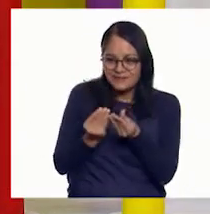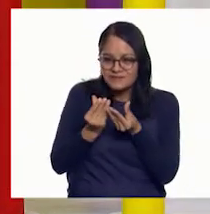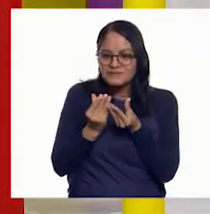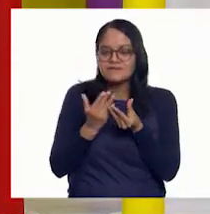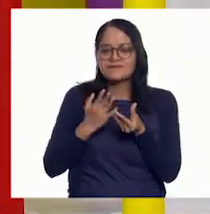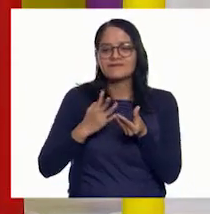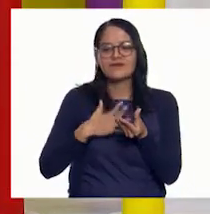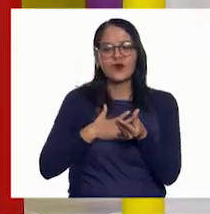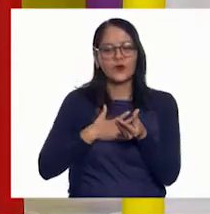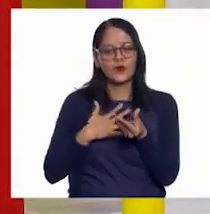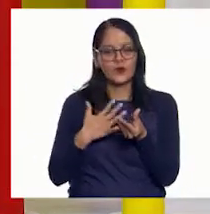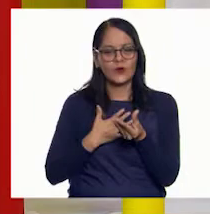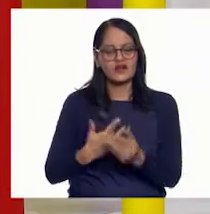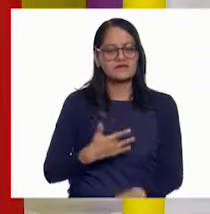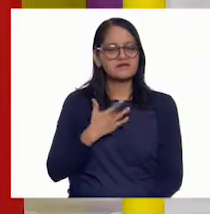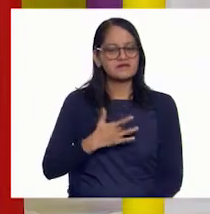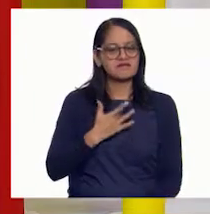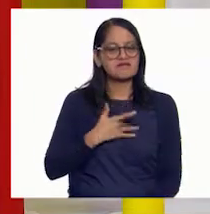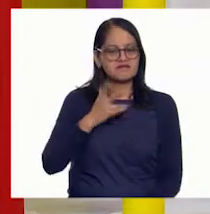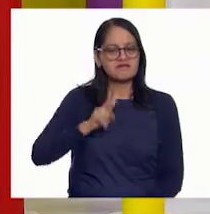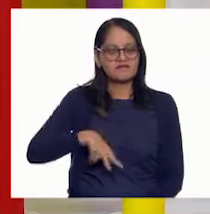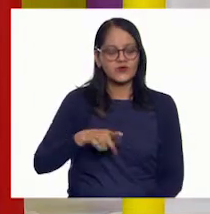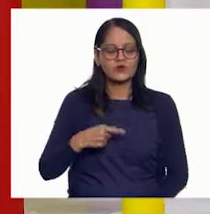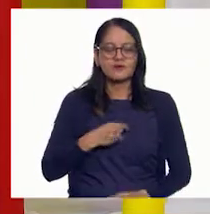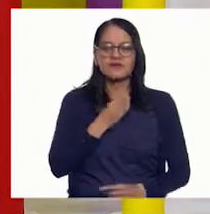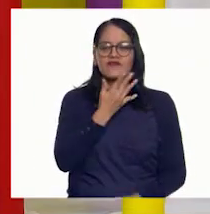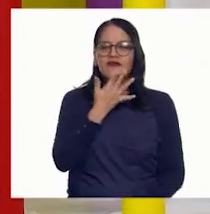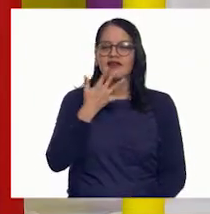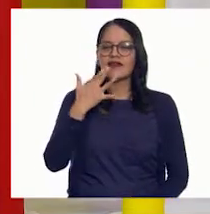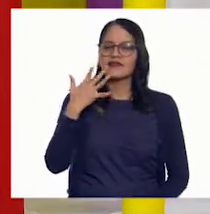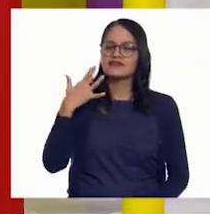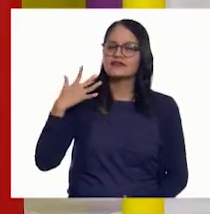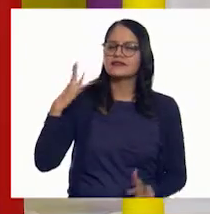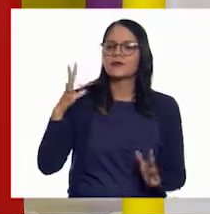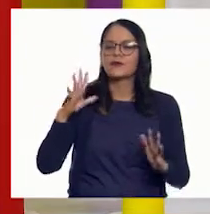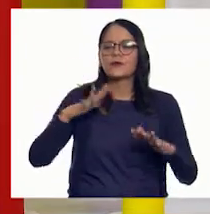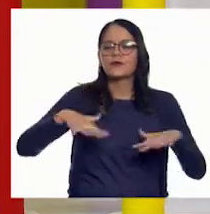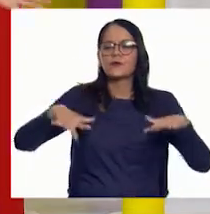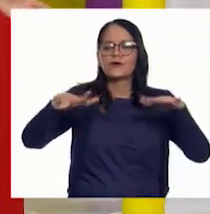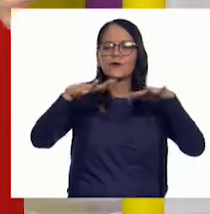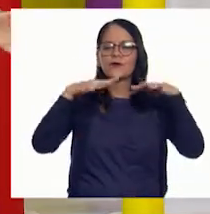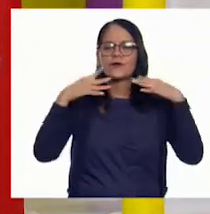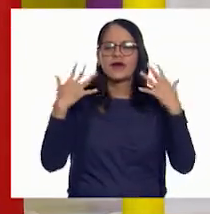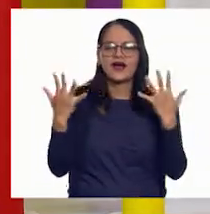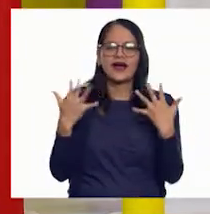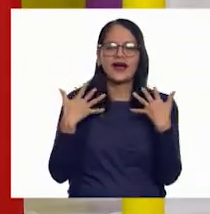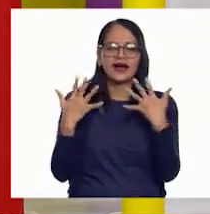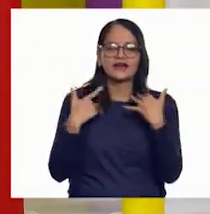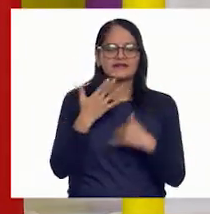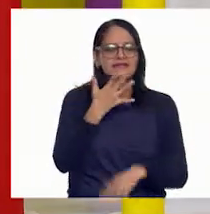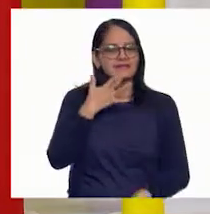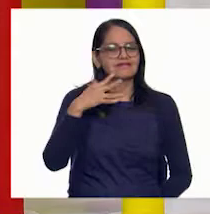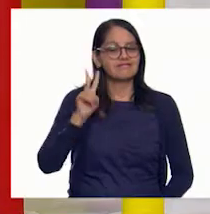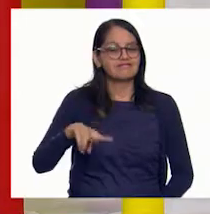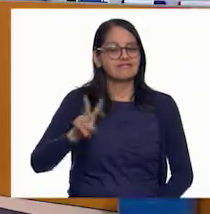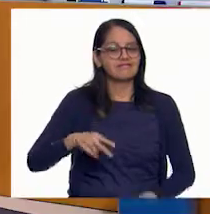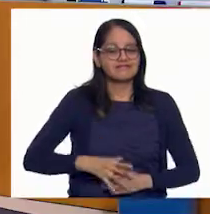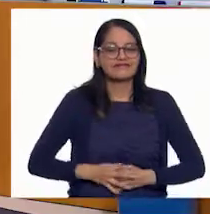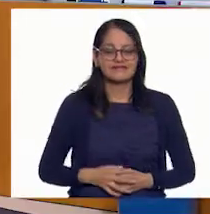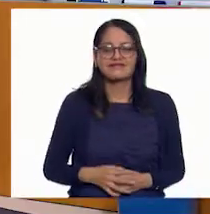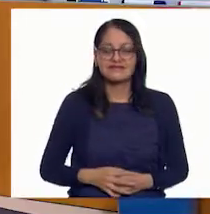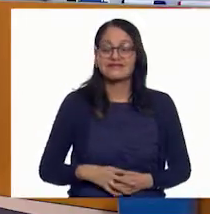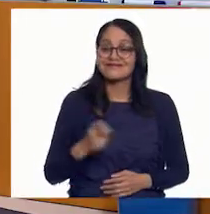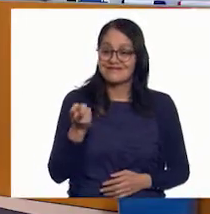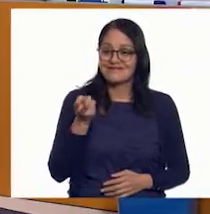siento que todo se llena de un así fresco aroma. ¡Es riquísimo! Sí, la verdad es que sí.